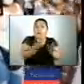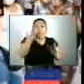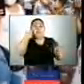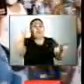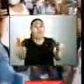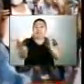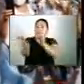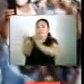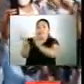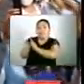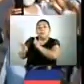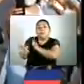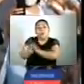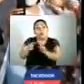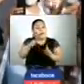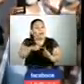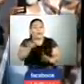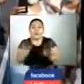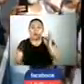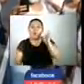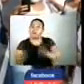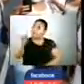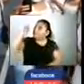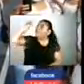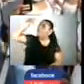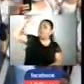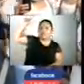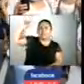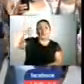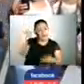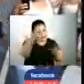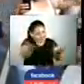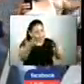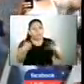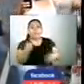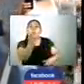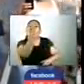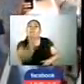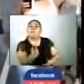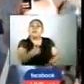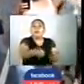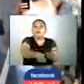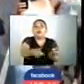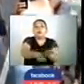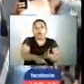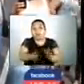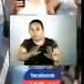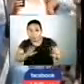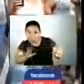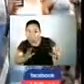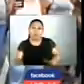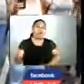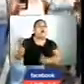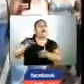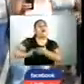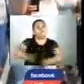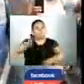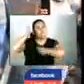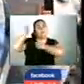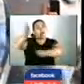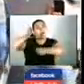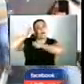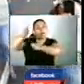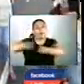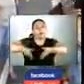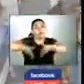conocemos todos y hay una justicia ante Dios, que lo devuelvan el alcalde, lo queremos, si no vamos a estar haciendo trabajos de calle